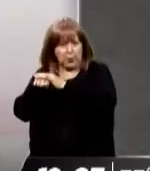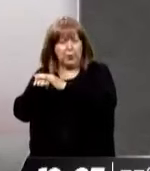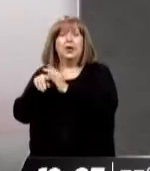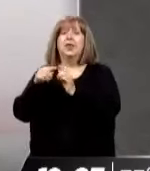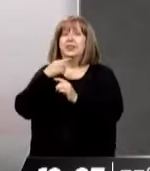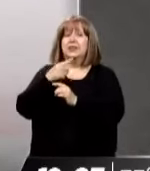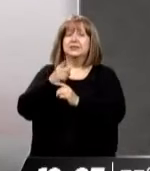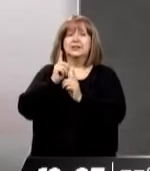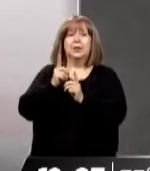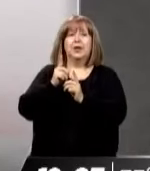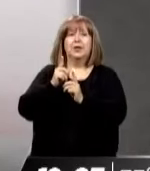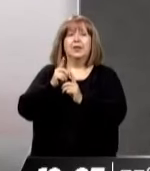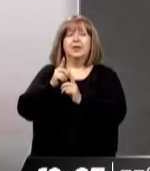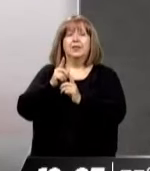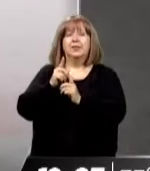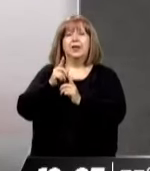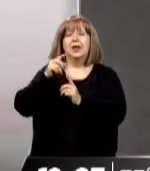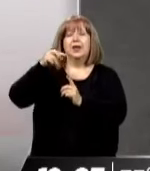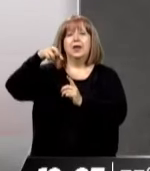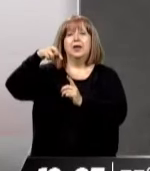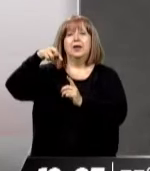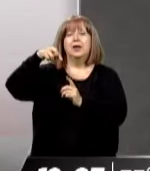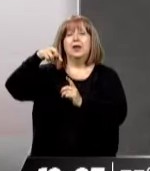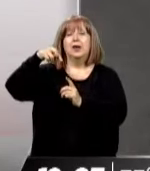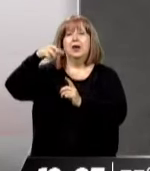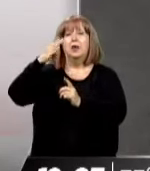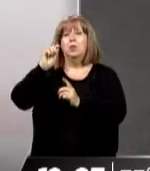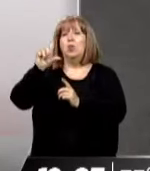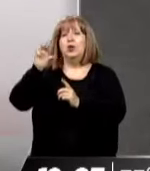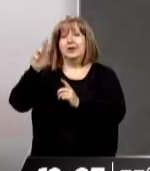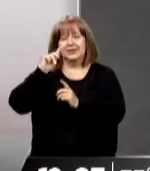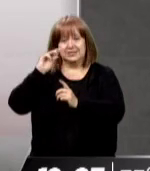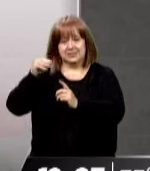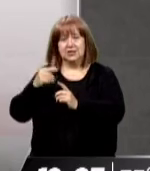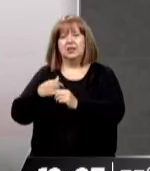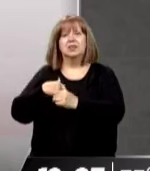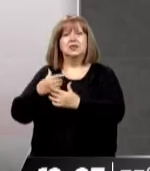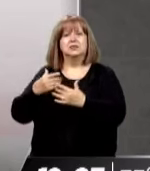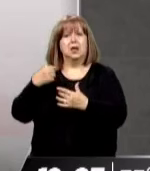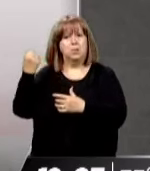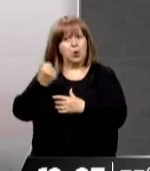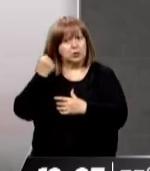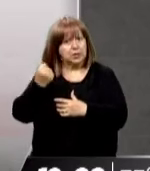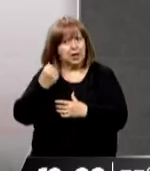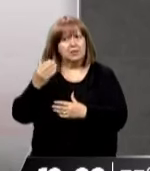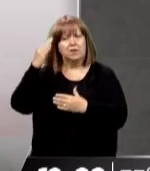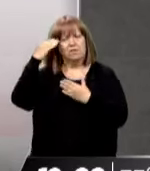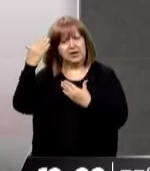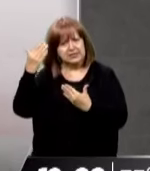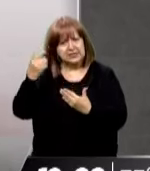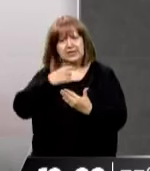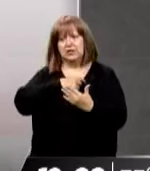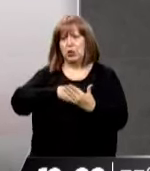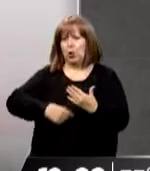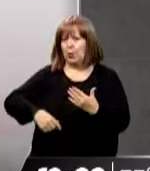también el tweet, de Patricia Bullrich, donde dice un paso importante, felicitó a la gobernadora Arabella Carreras y a